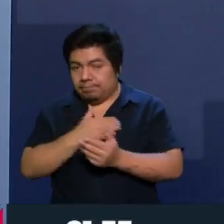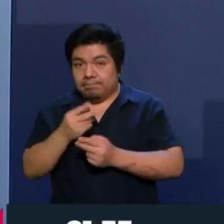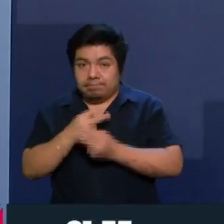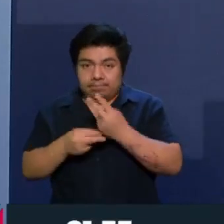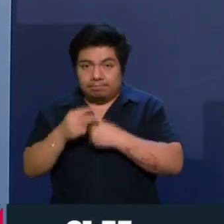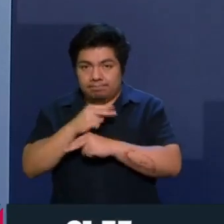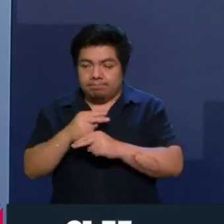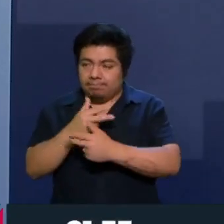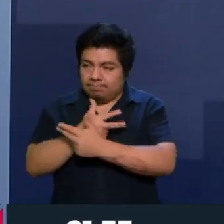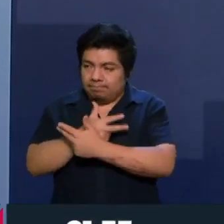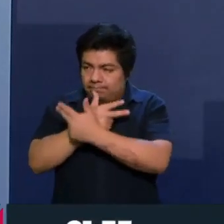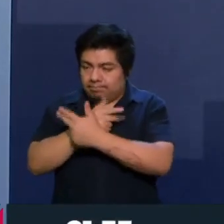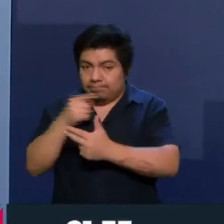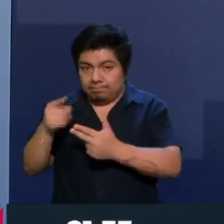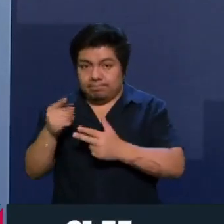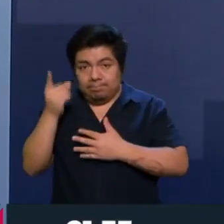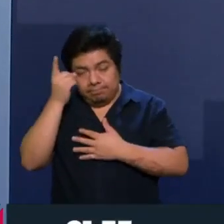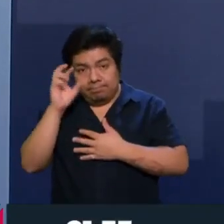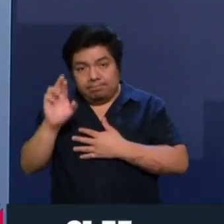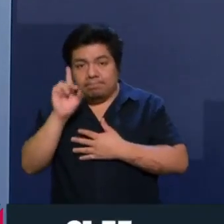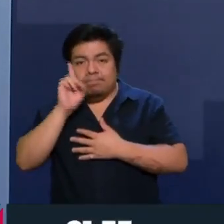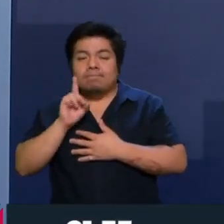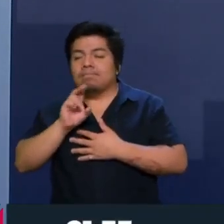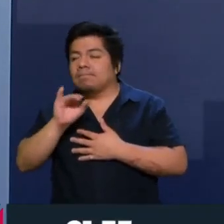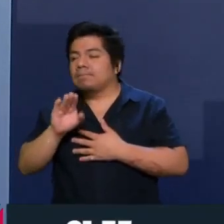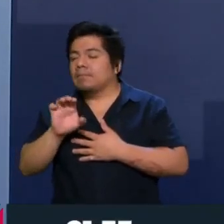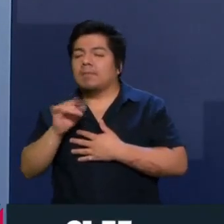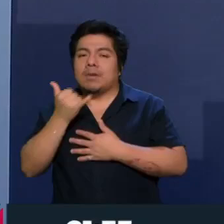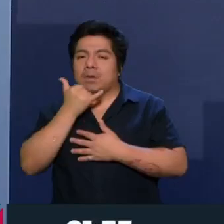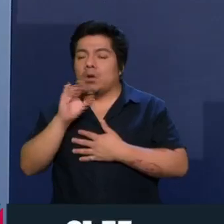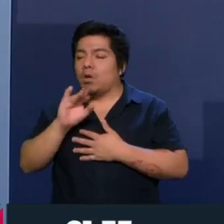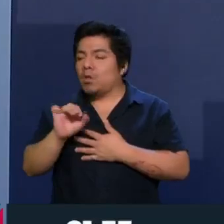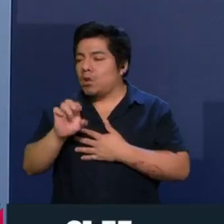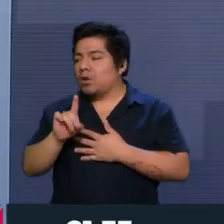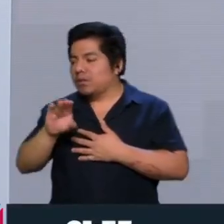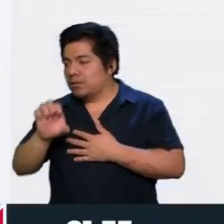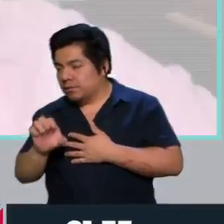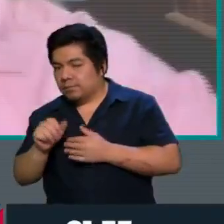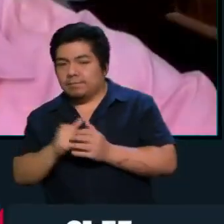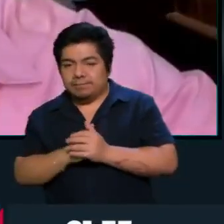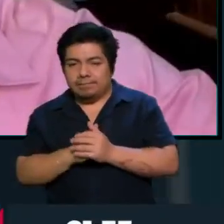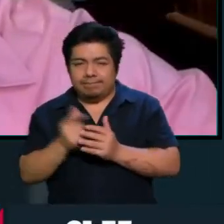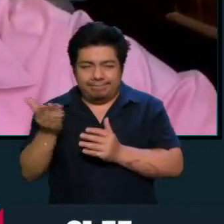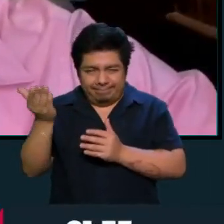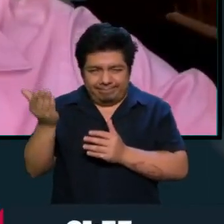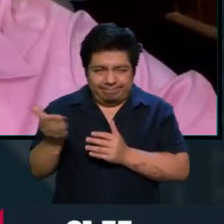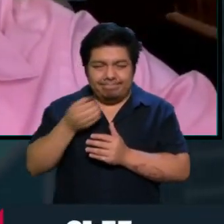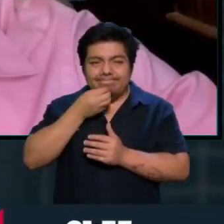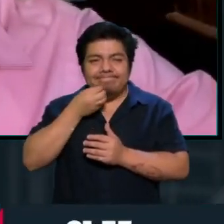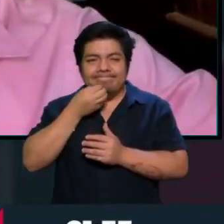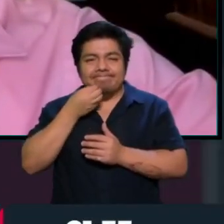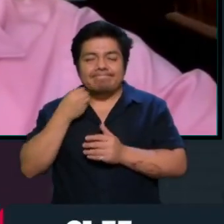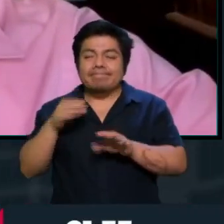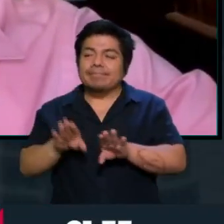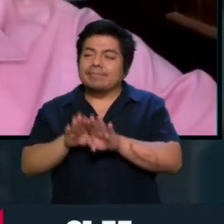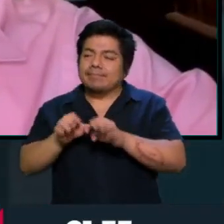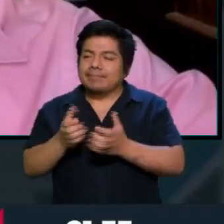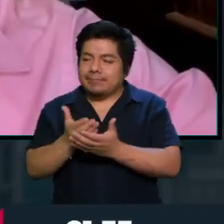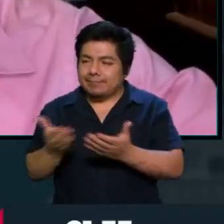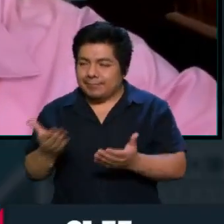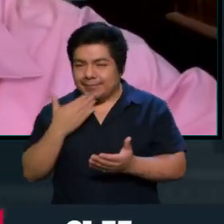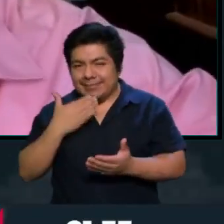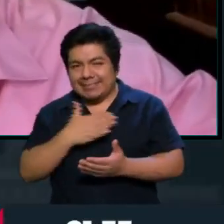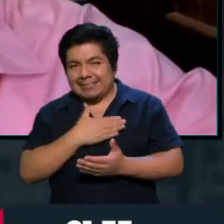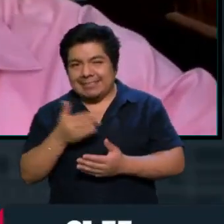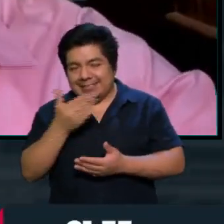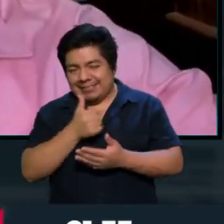que nos tome la comunicación al doctor José de Jesús López Almejo. Doctor, buenas noches, ¿cómo está? Hola, ¿qué tal, Braulio? Buenas noches. Muy contento de estar con ustedes